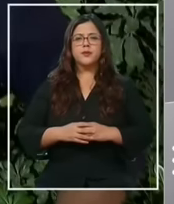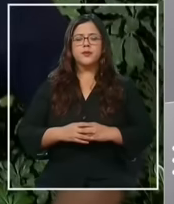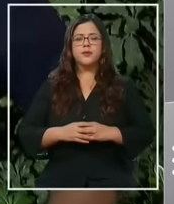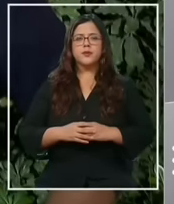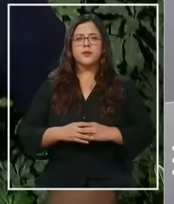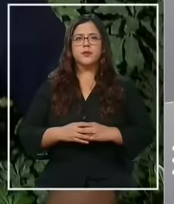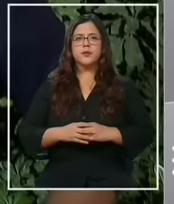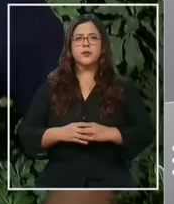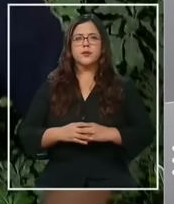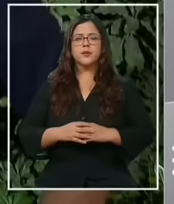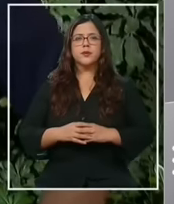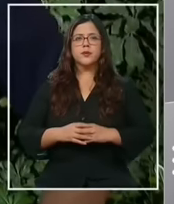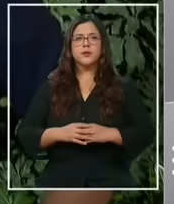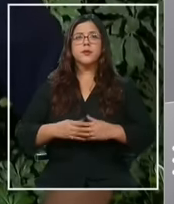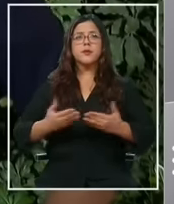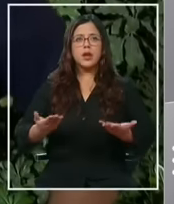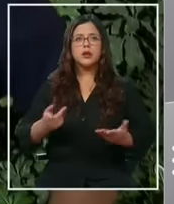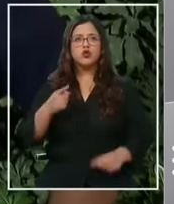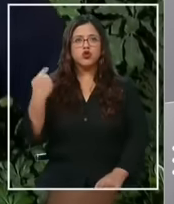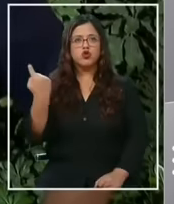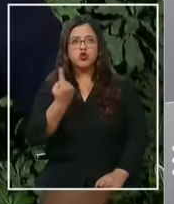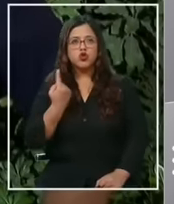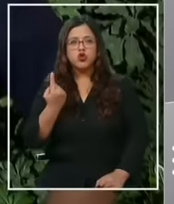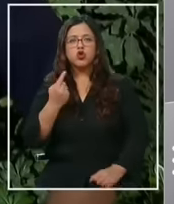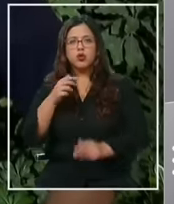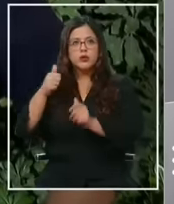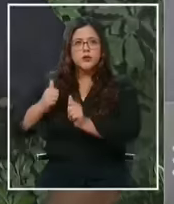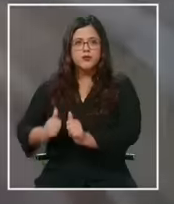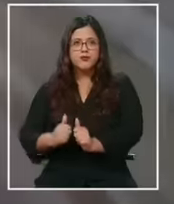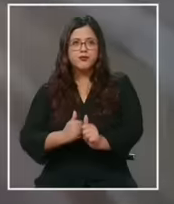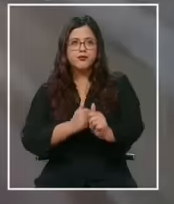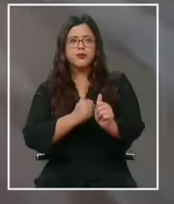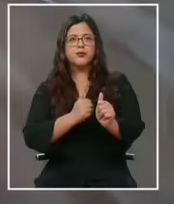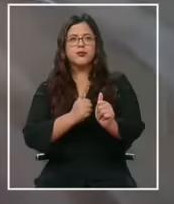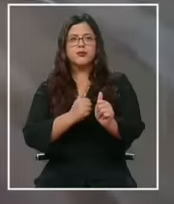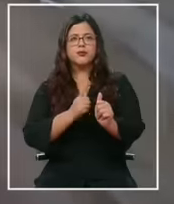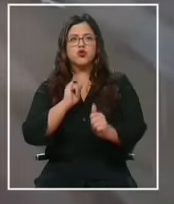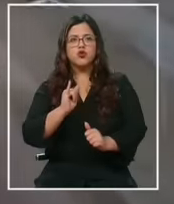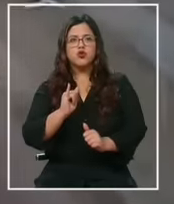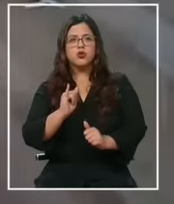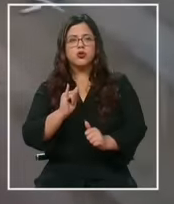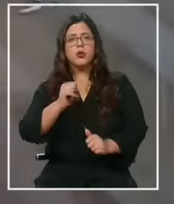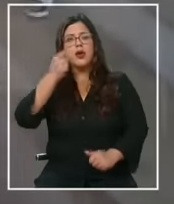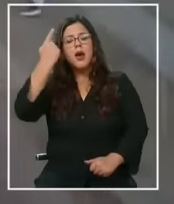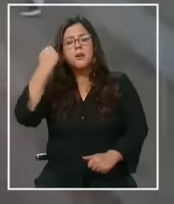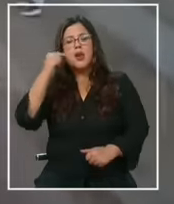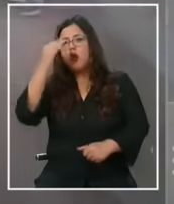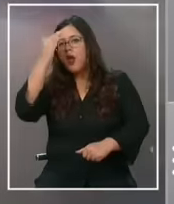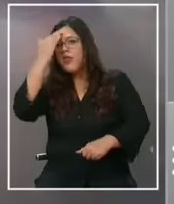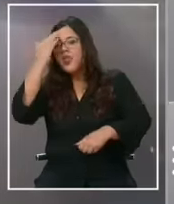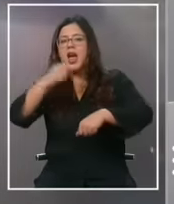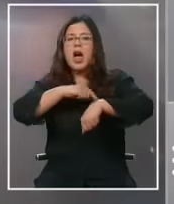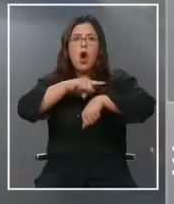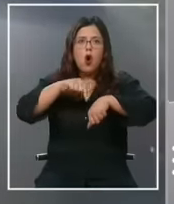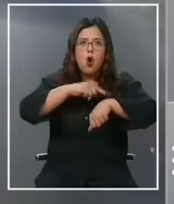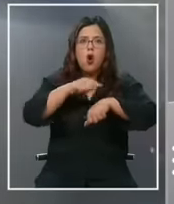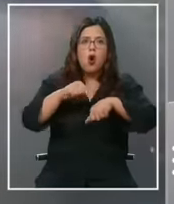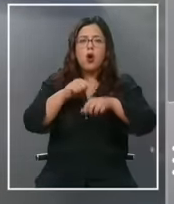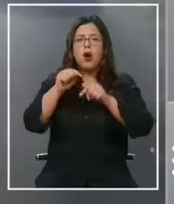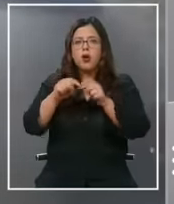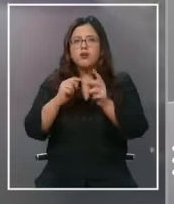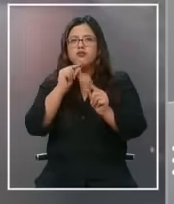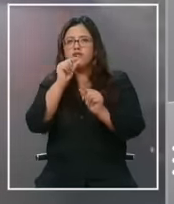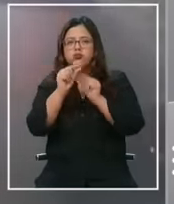Bueno, de alguna forma siempre estuvimos detrás de él, pero con días, horas, y de a poco